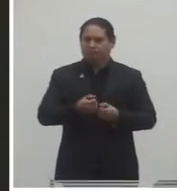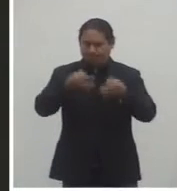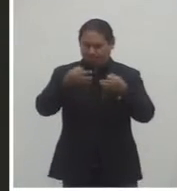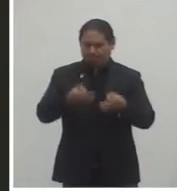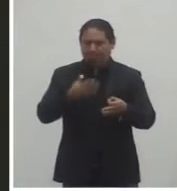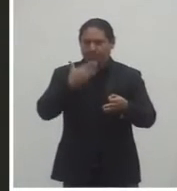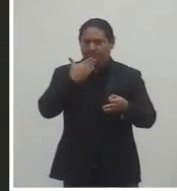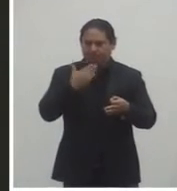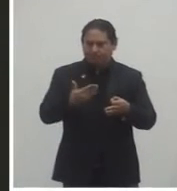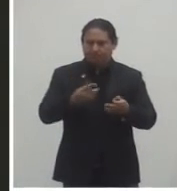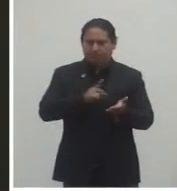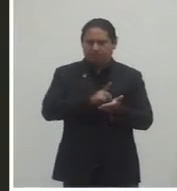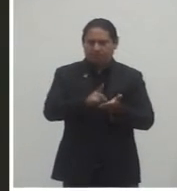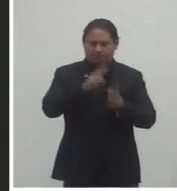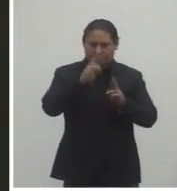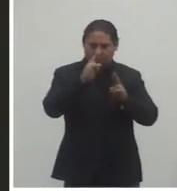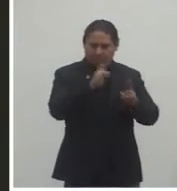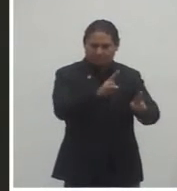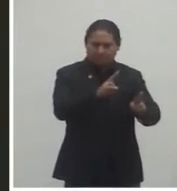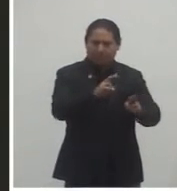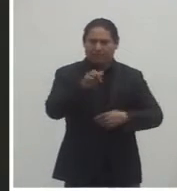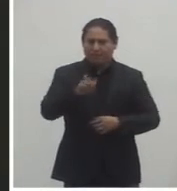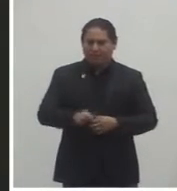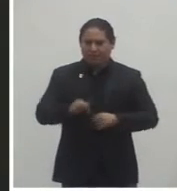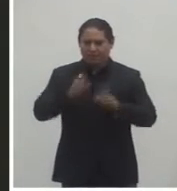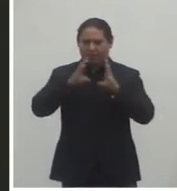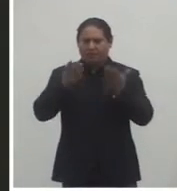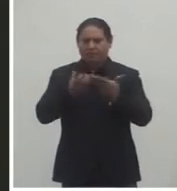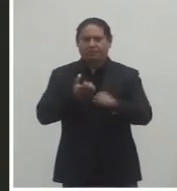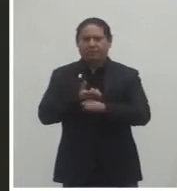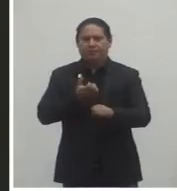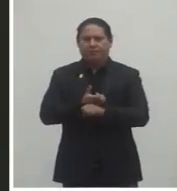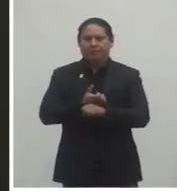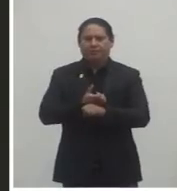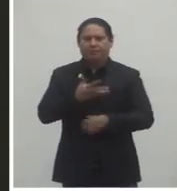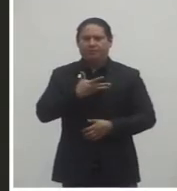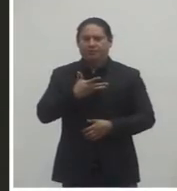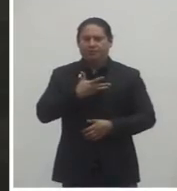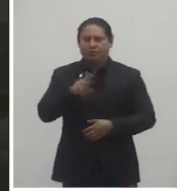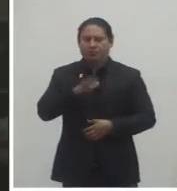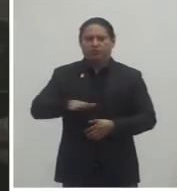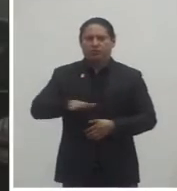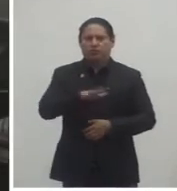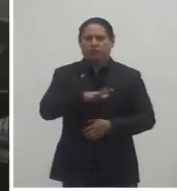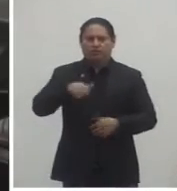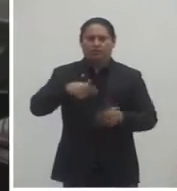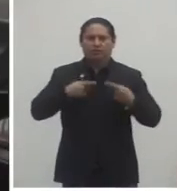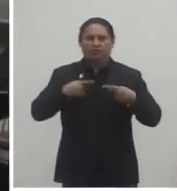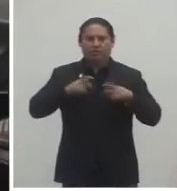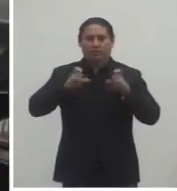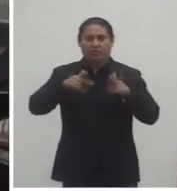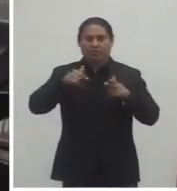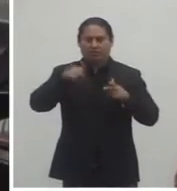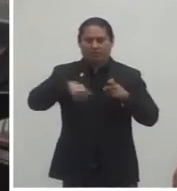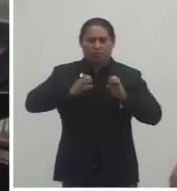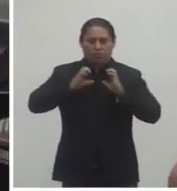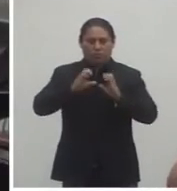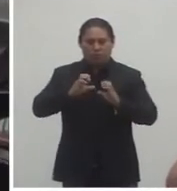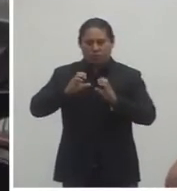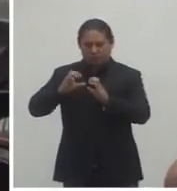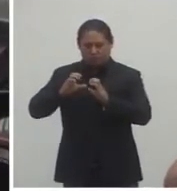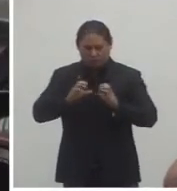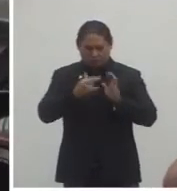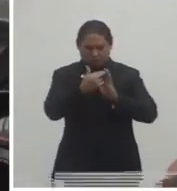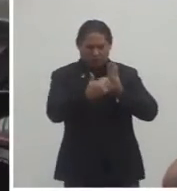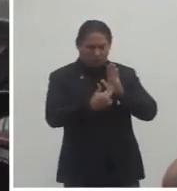a derecho, respetando esta, la máxima tribuna que tienen todos los chiapanecos, cuidando los procedimientos y